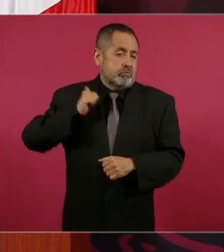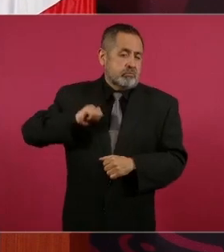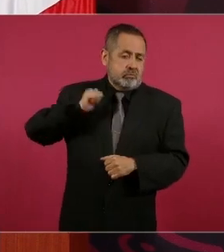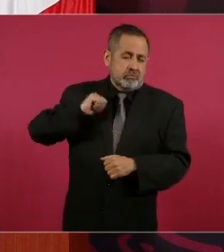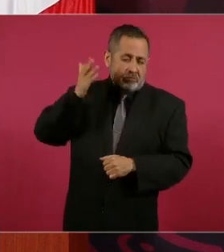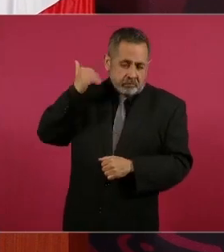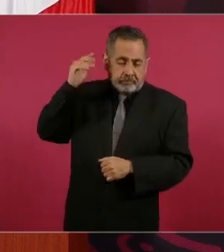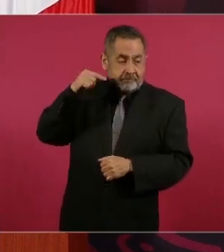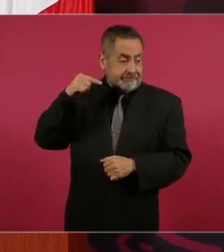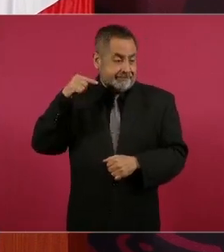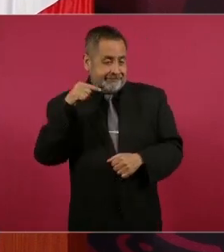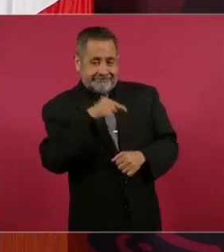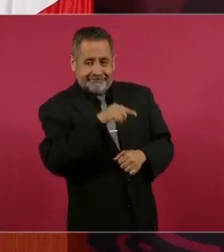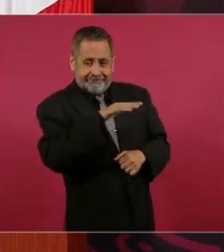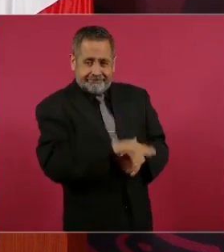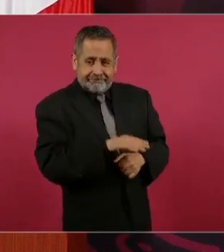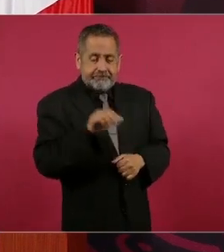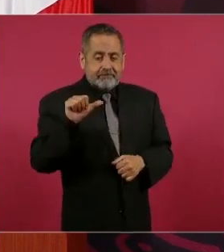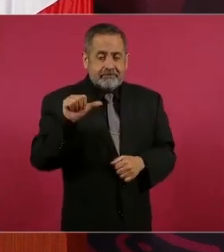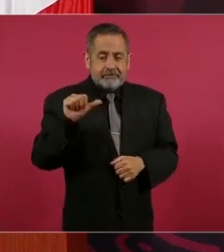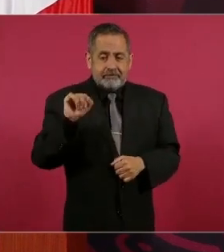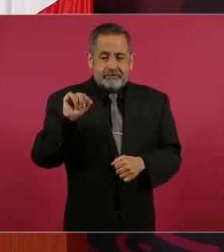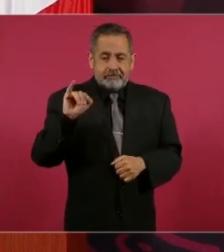lo que es ahora.